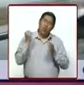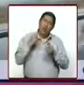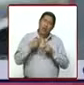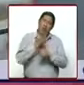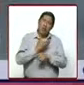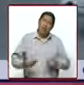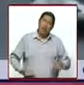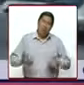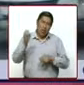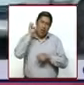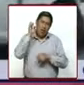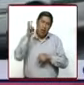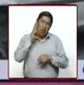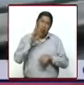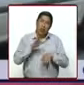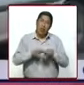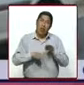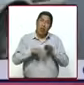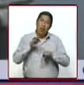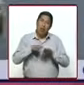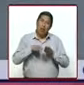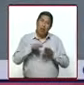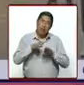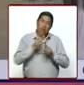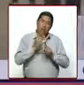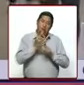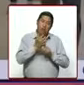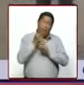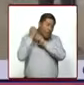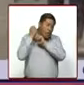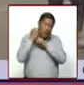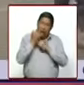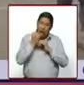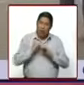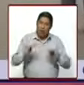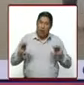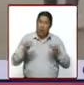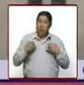Evo Morales por el posible delito de trata y tráfico de personas.